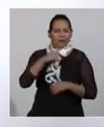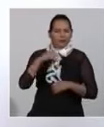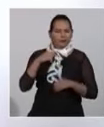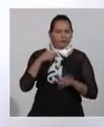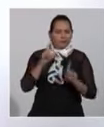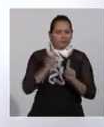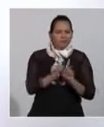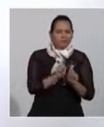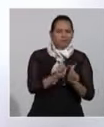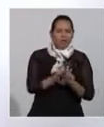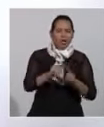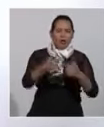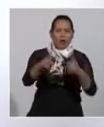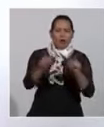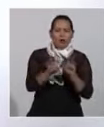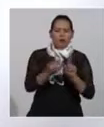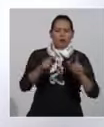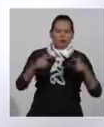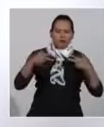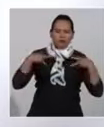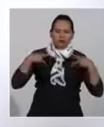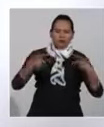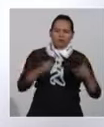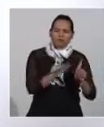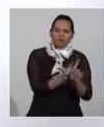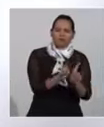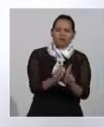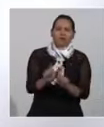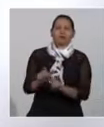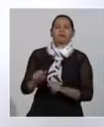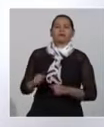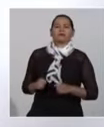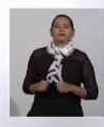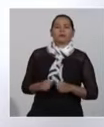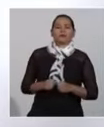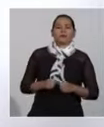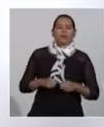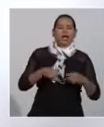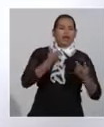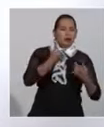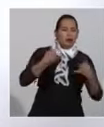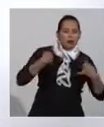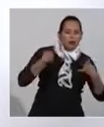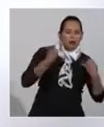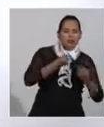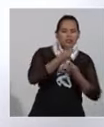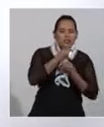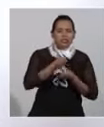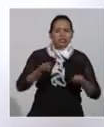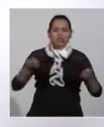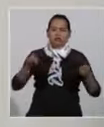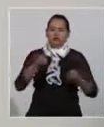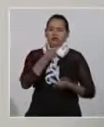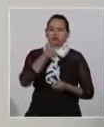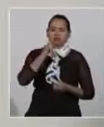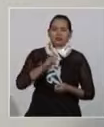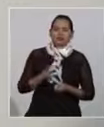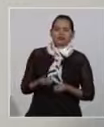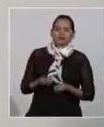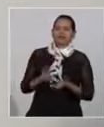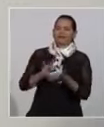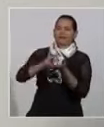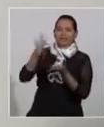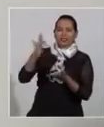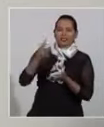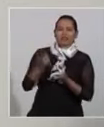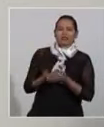segmentos vulnerables, de proteger a las mujeres, a los jóvenes, a los niños, a las niñas. Gracias, candidato. Candidata